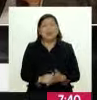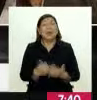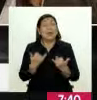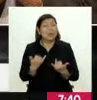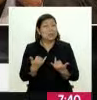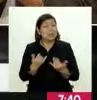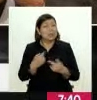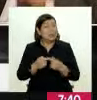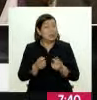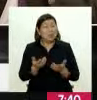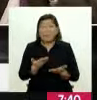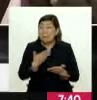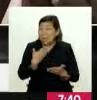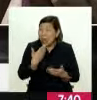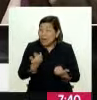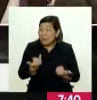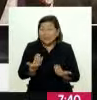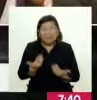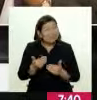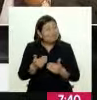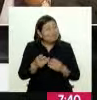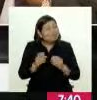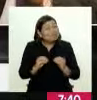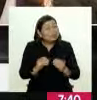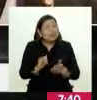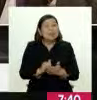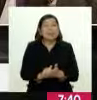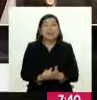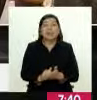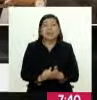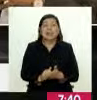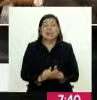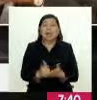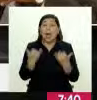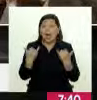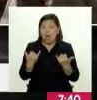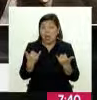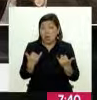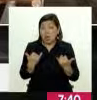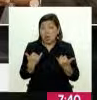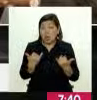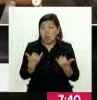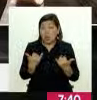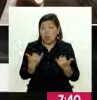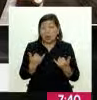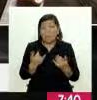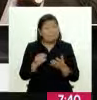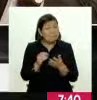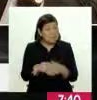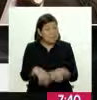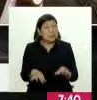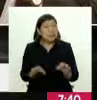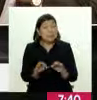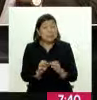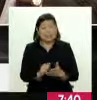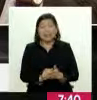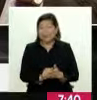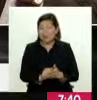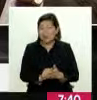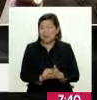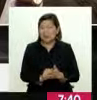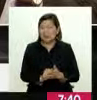día a día no mejora. Entonces, la respuesta de este Estado ahora tiene que ser una respuesta contundente. Por eso que la conversación con